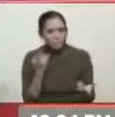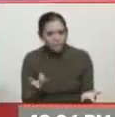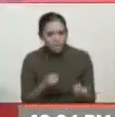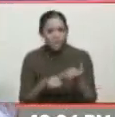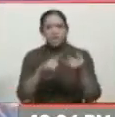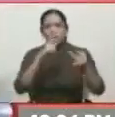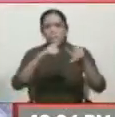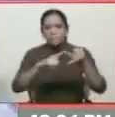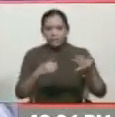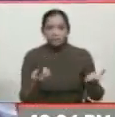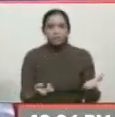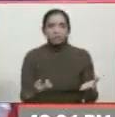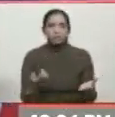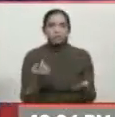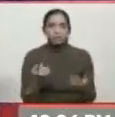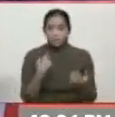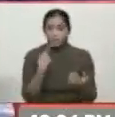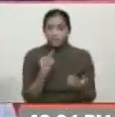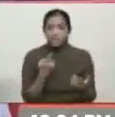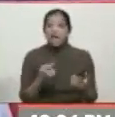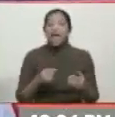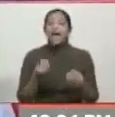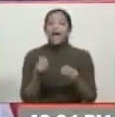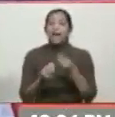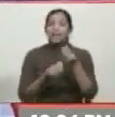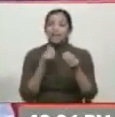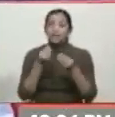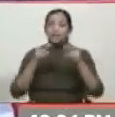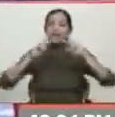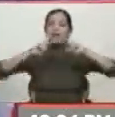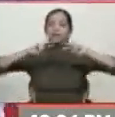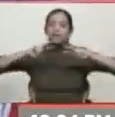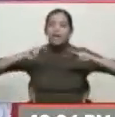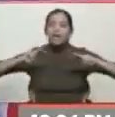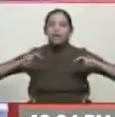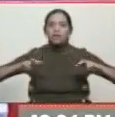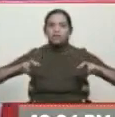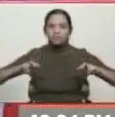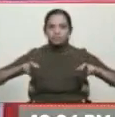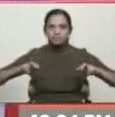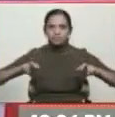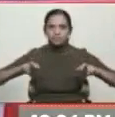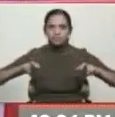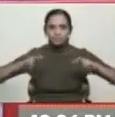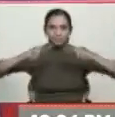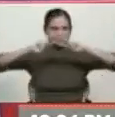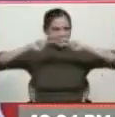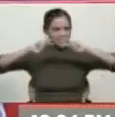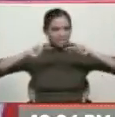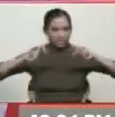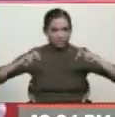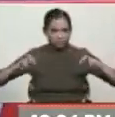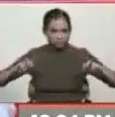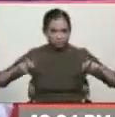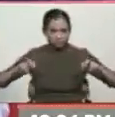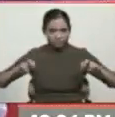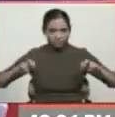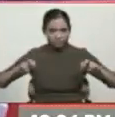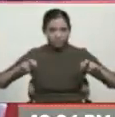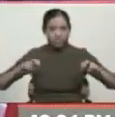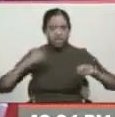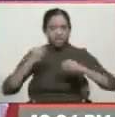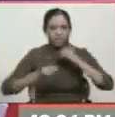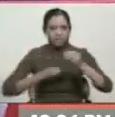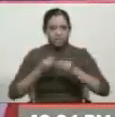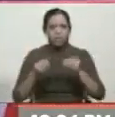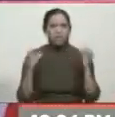con lo otro. Yo siempre lo he dicho, hay que hacer una gran revisión. Hay que hacer una gran revisión y hay que dar un gran debate.